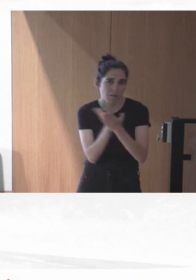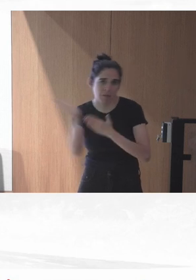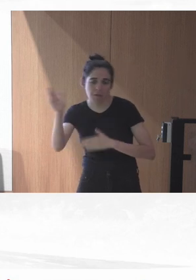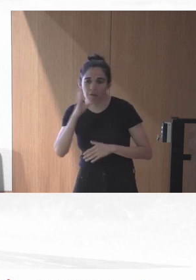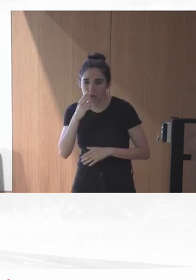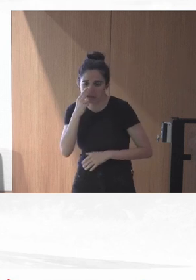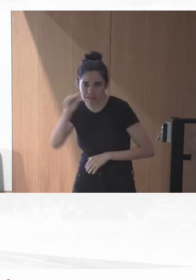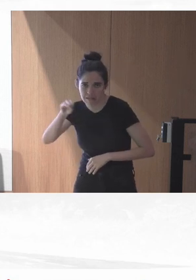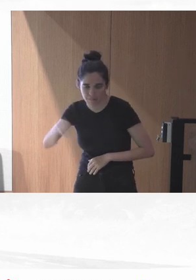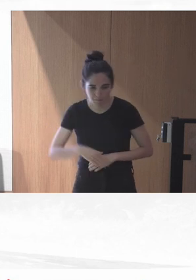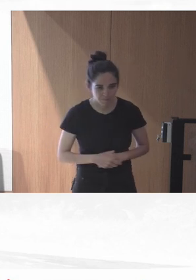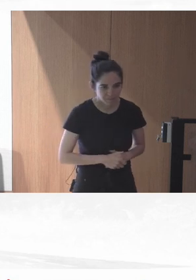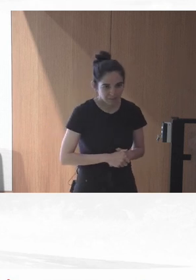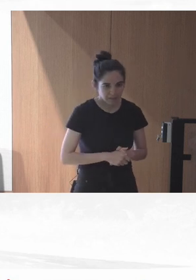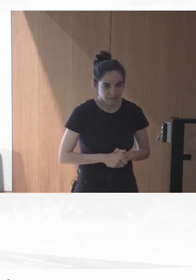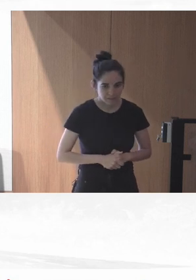interesante.